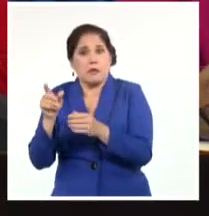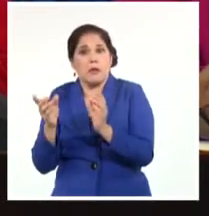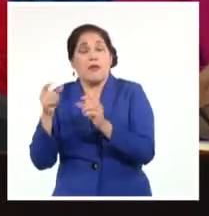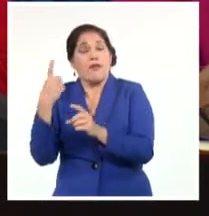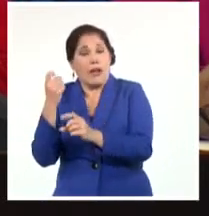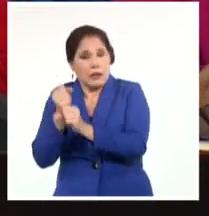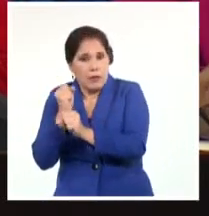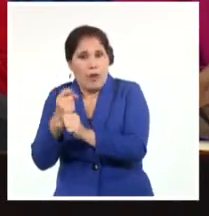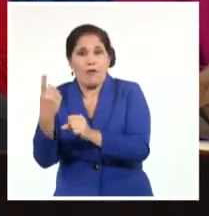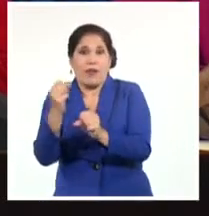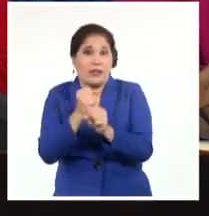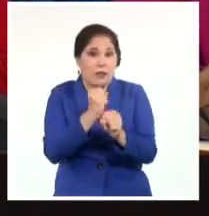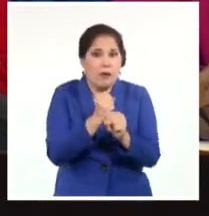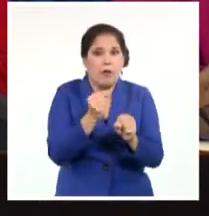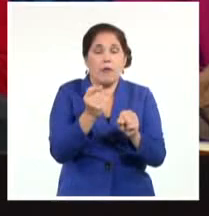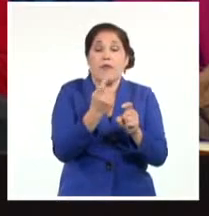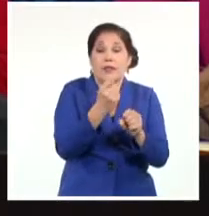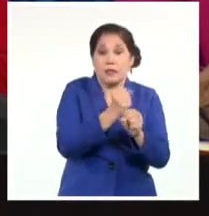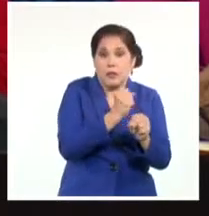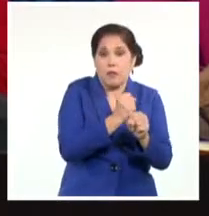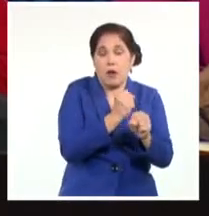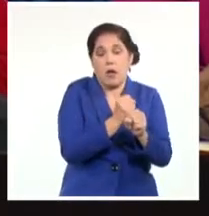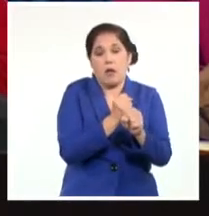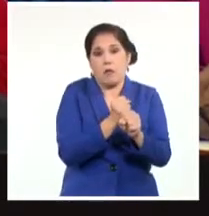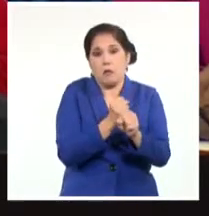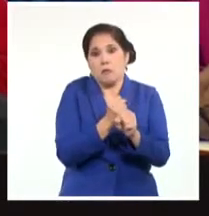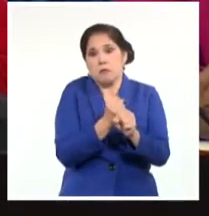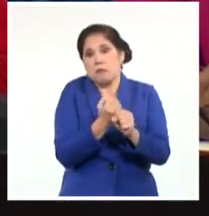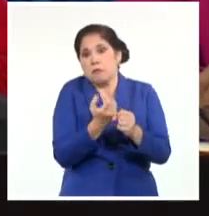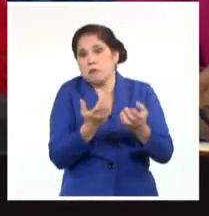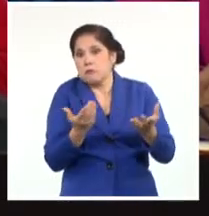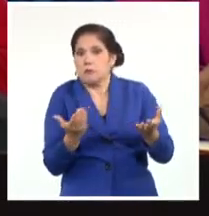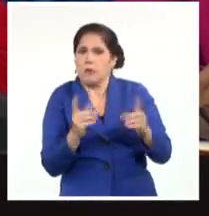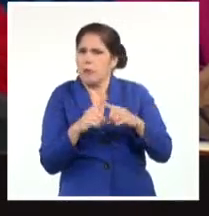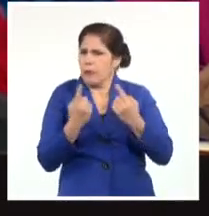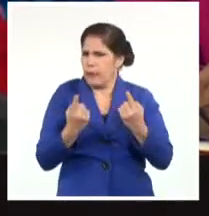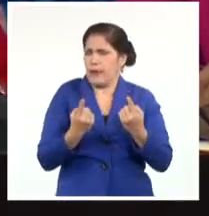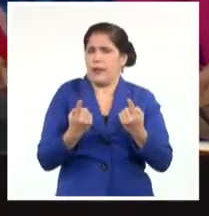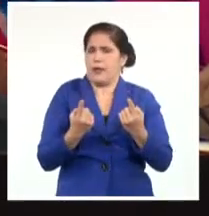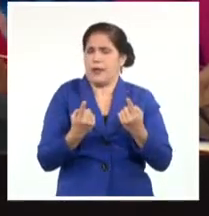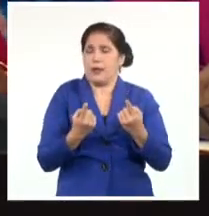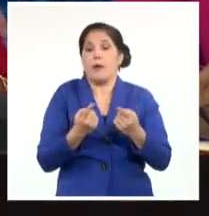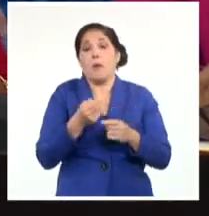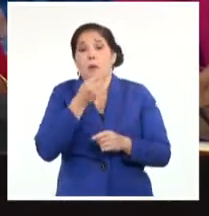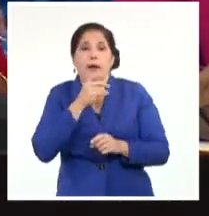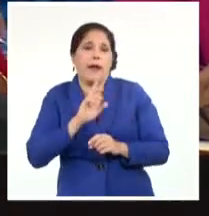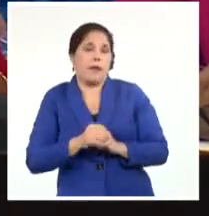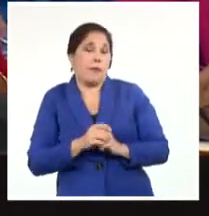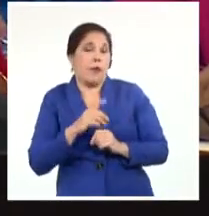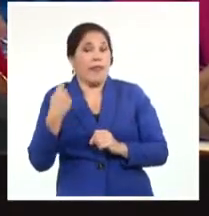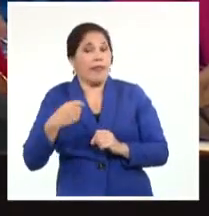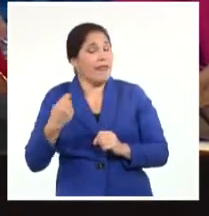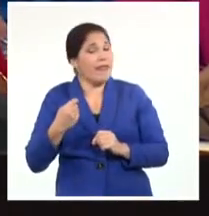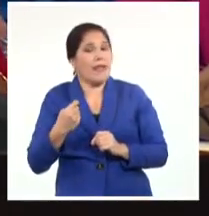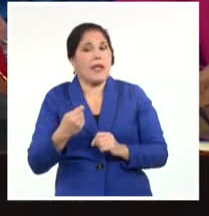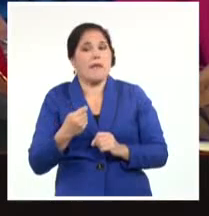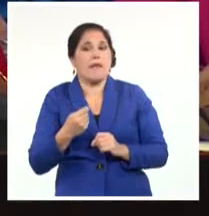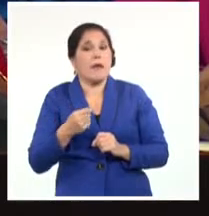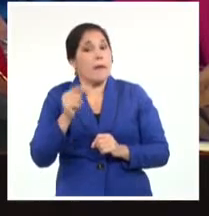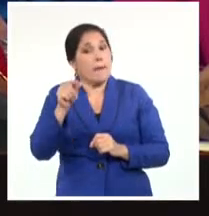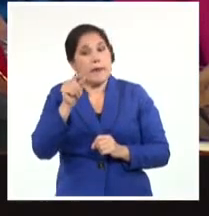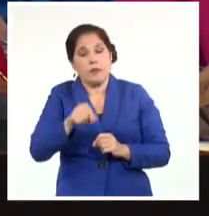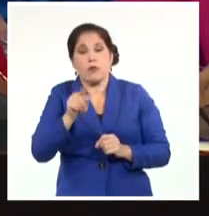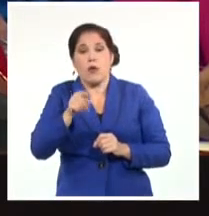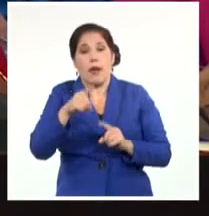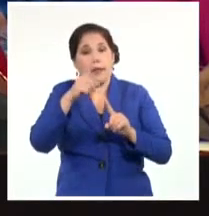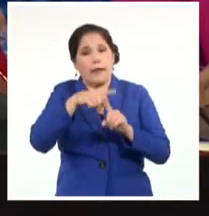esta plaza no está cubierta, pueden haber dos lecturas, presidente. Una lectura puede ser que tenemos que seguir formando